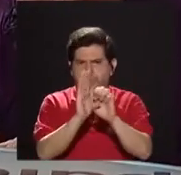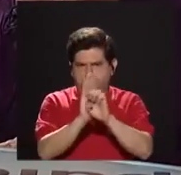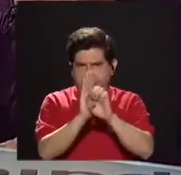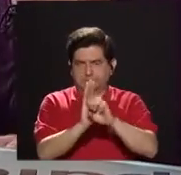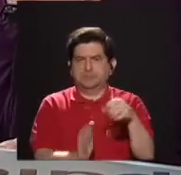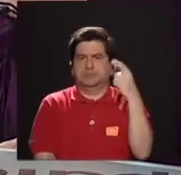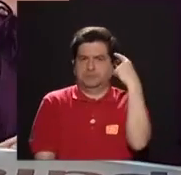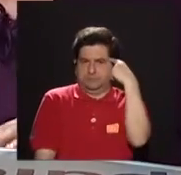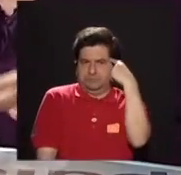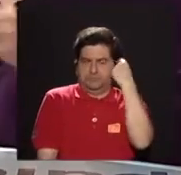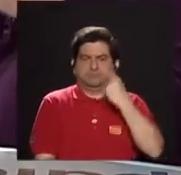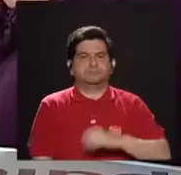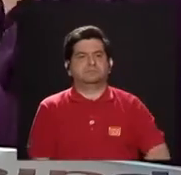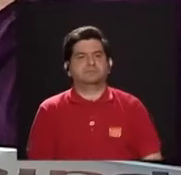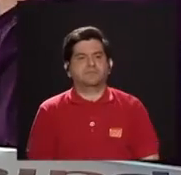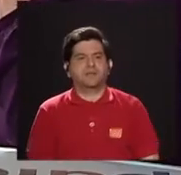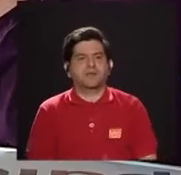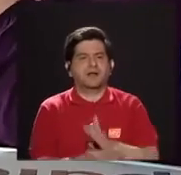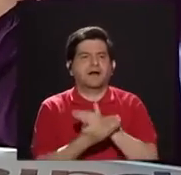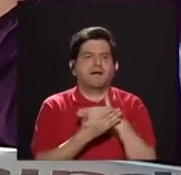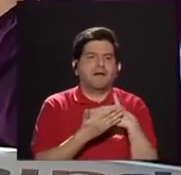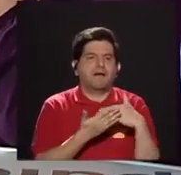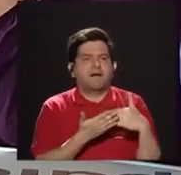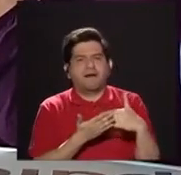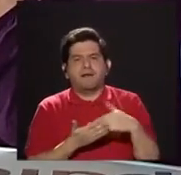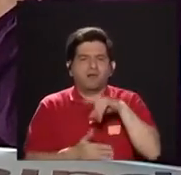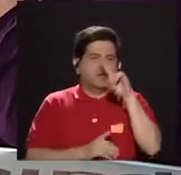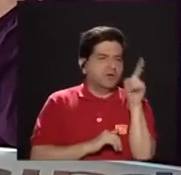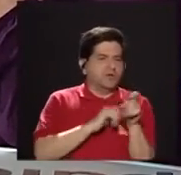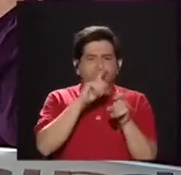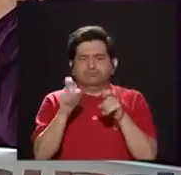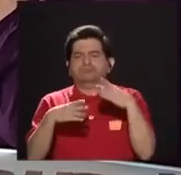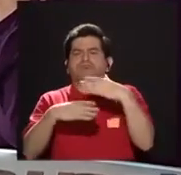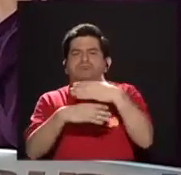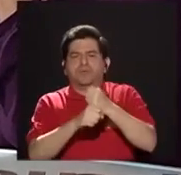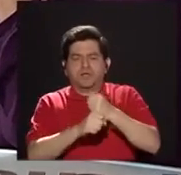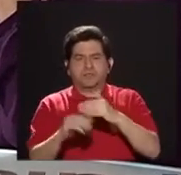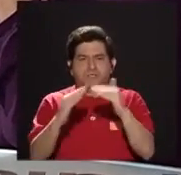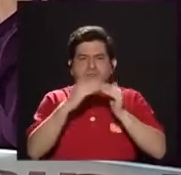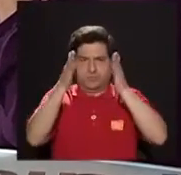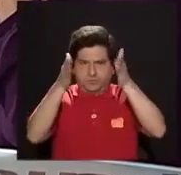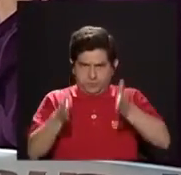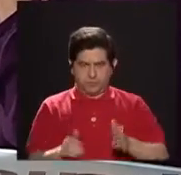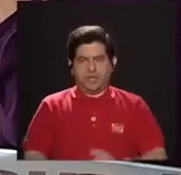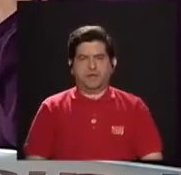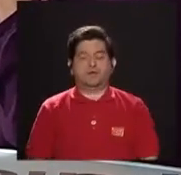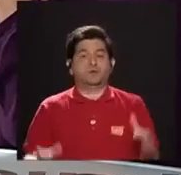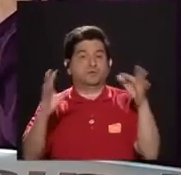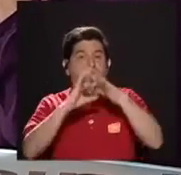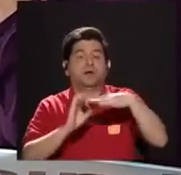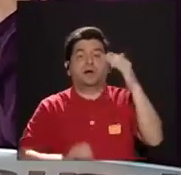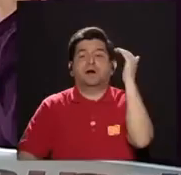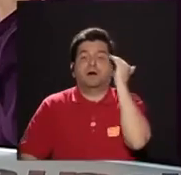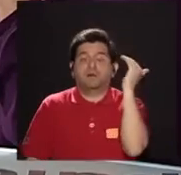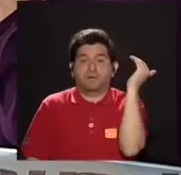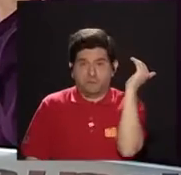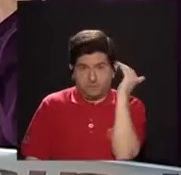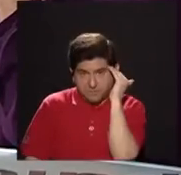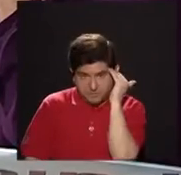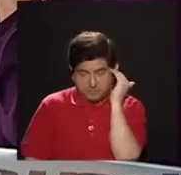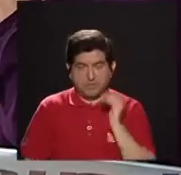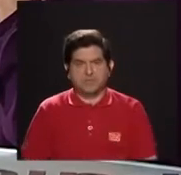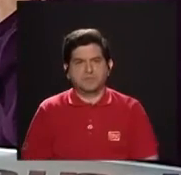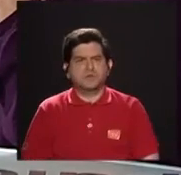a algunas de las consultas que se le hacía a la ciudadanía sobre el conocimiento